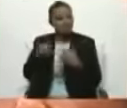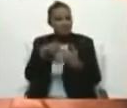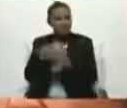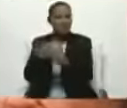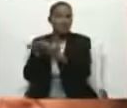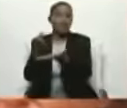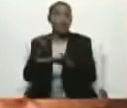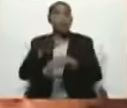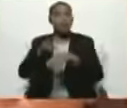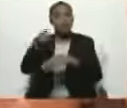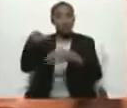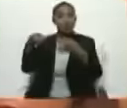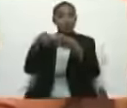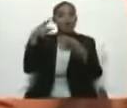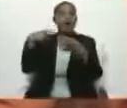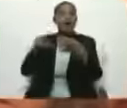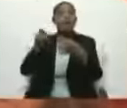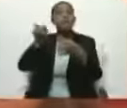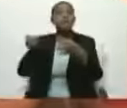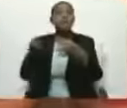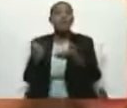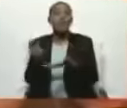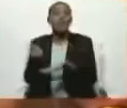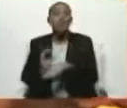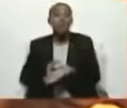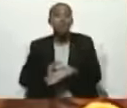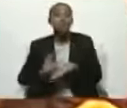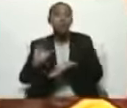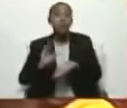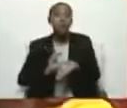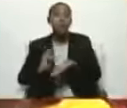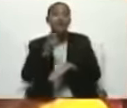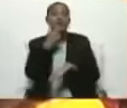paga solo para generar intriga.